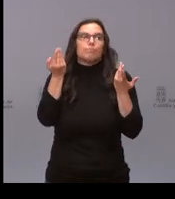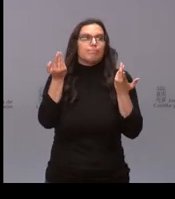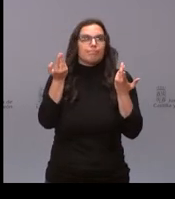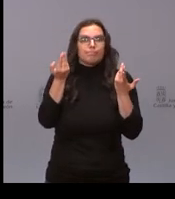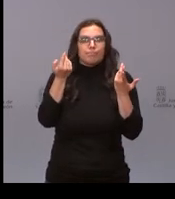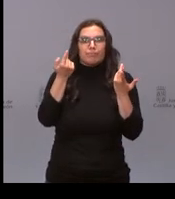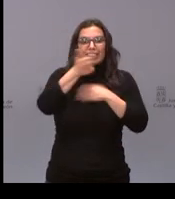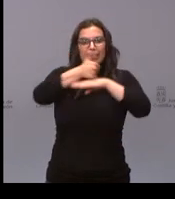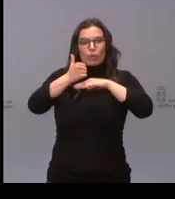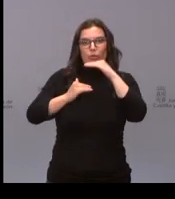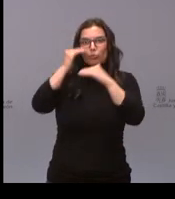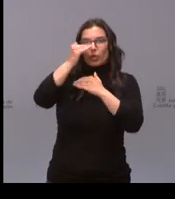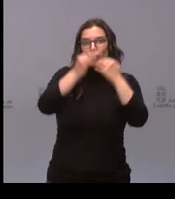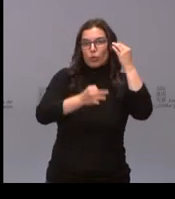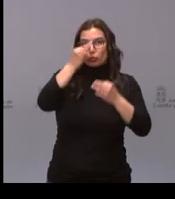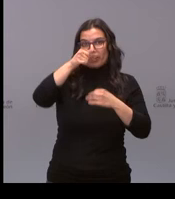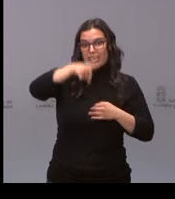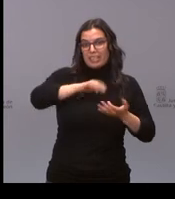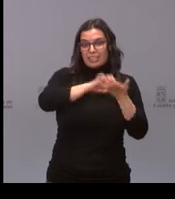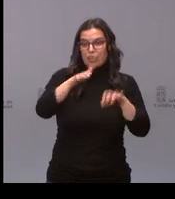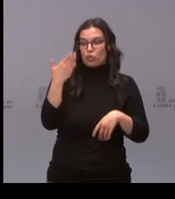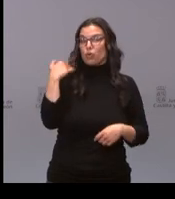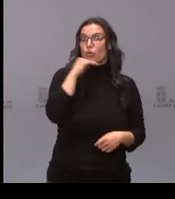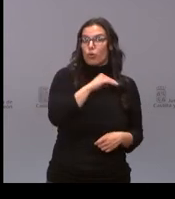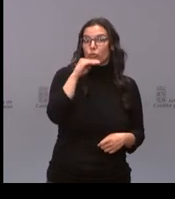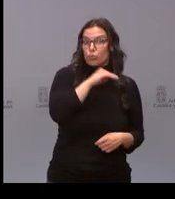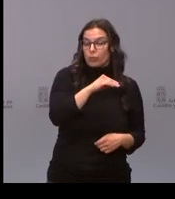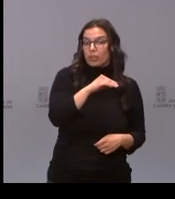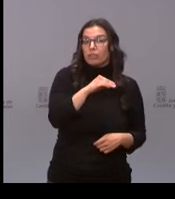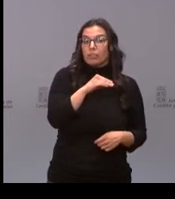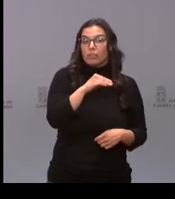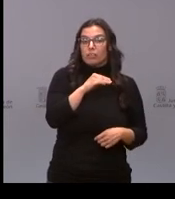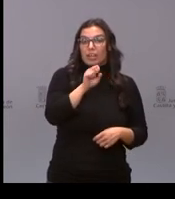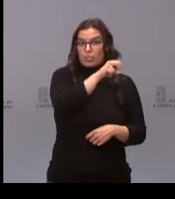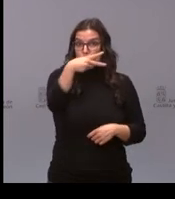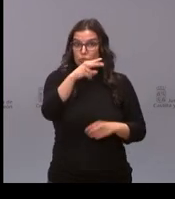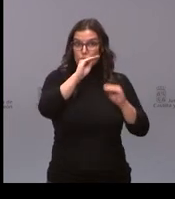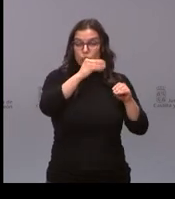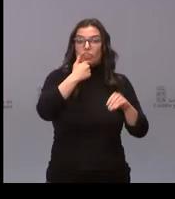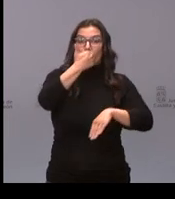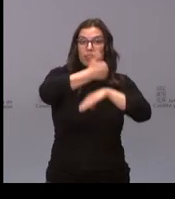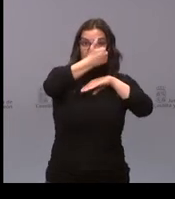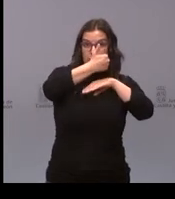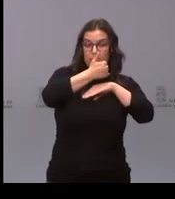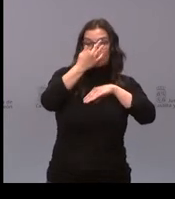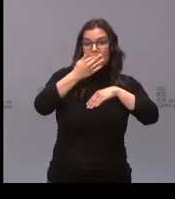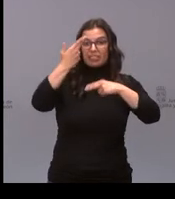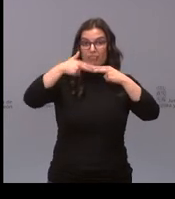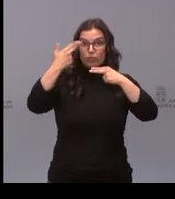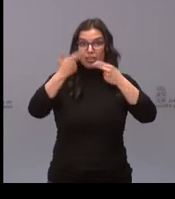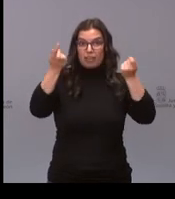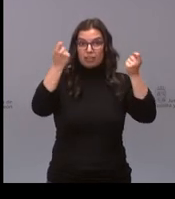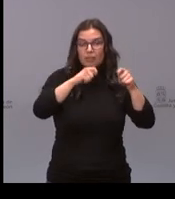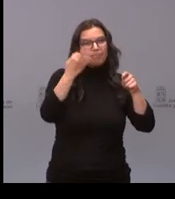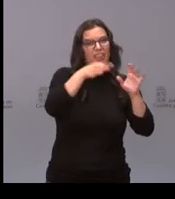el Tribunal Superior de Justicia, en un auto en el mes de octubre, nos dijo que tanto toque de queda como cierre perimetral tenían que